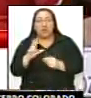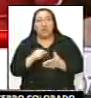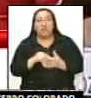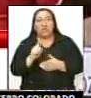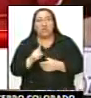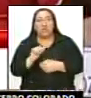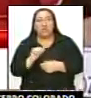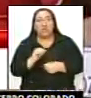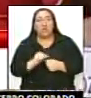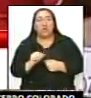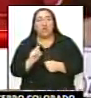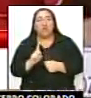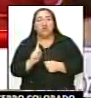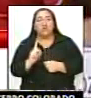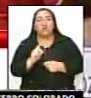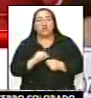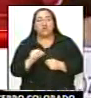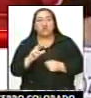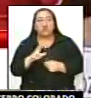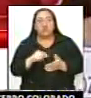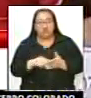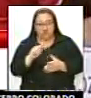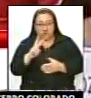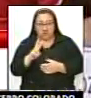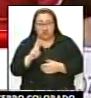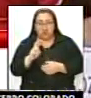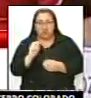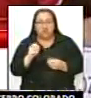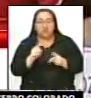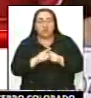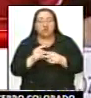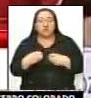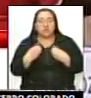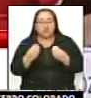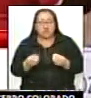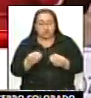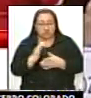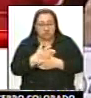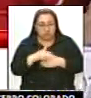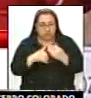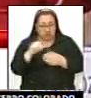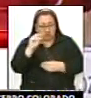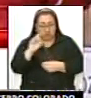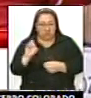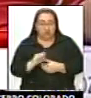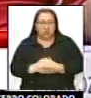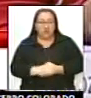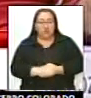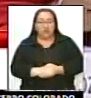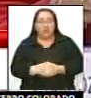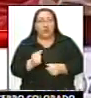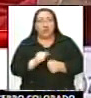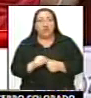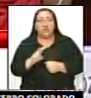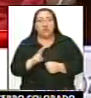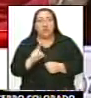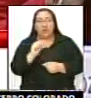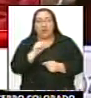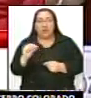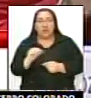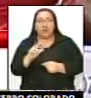3.1 y en el numeral 1 del párrafo 3.2, así como reasignaciones entre los montos previstos en el numeral 2 del